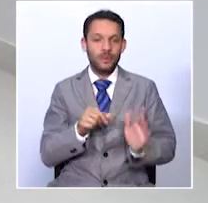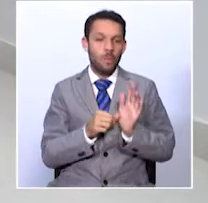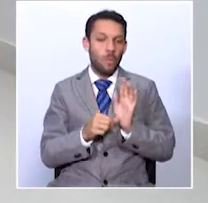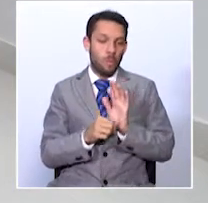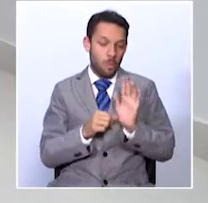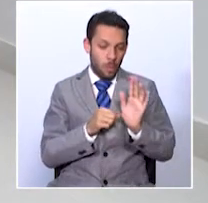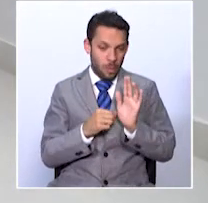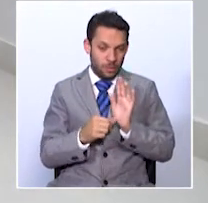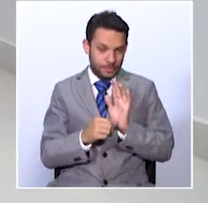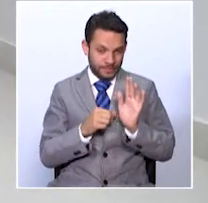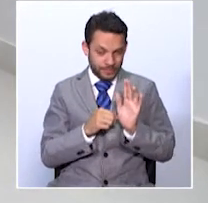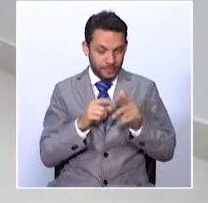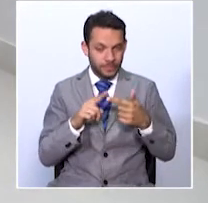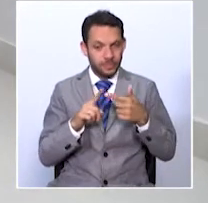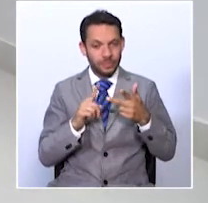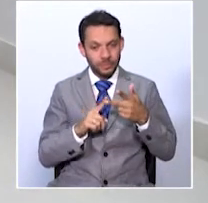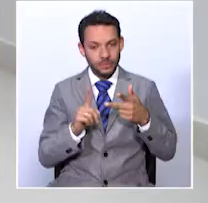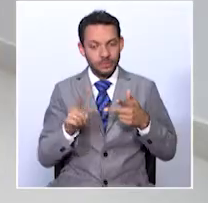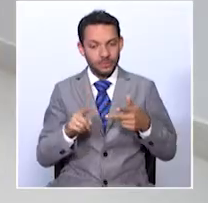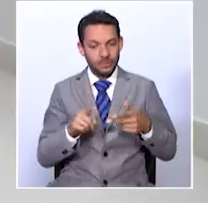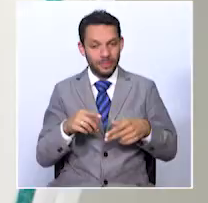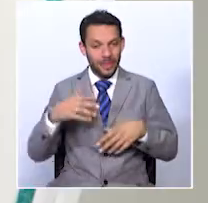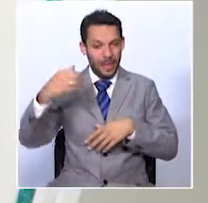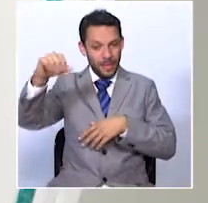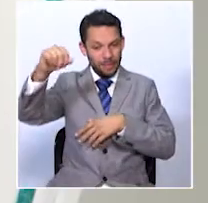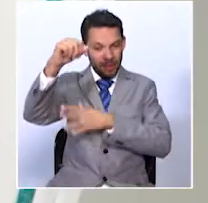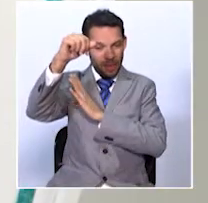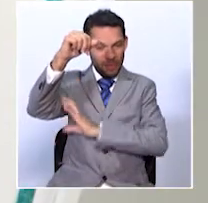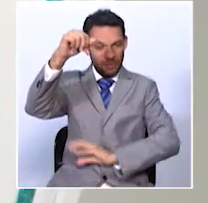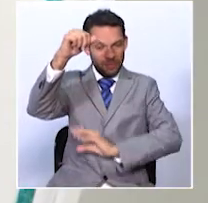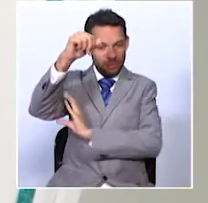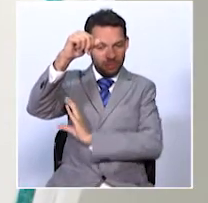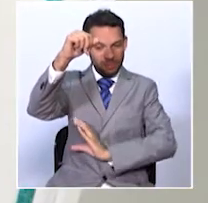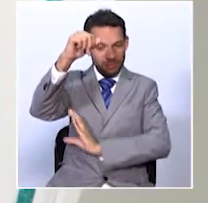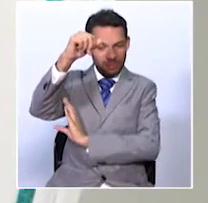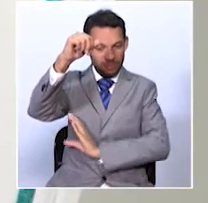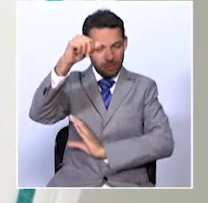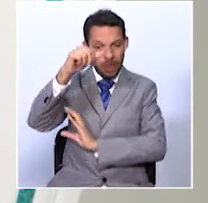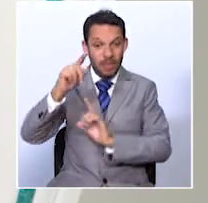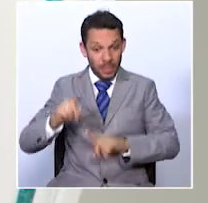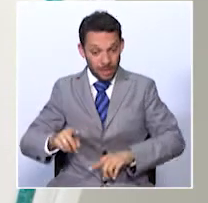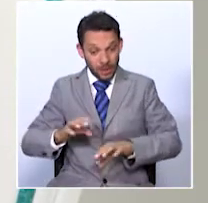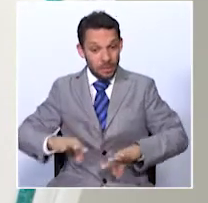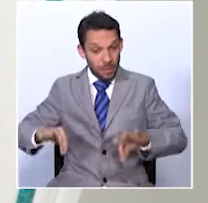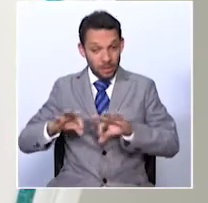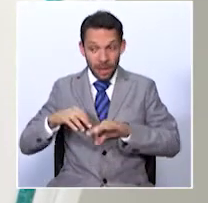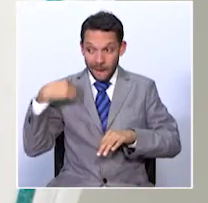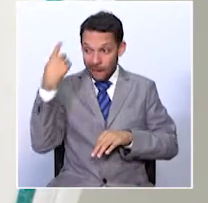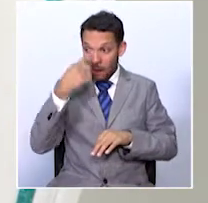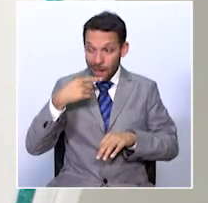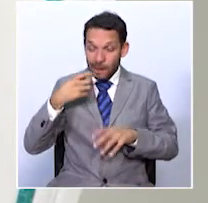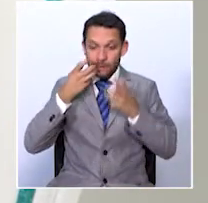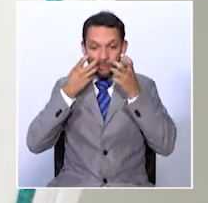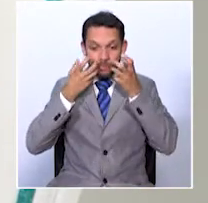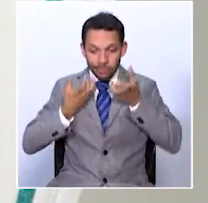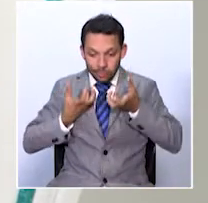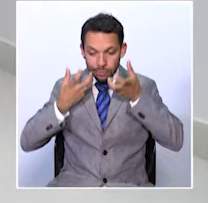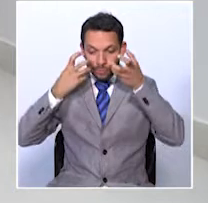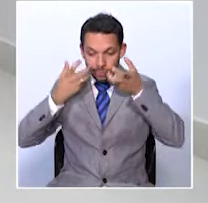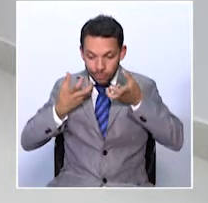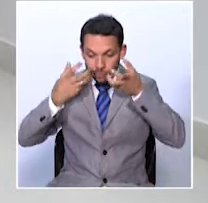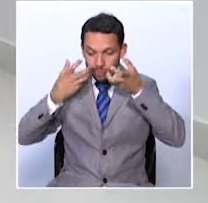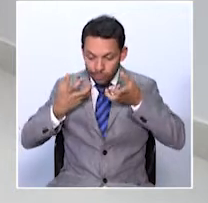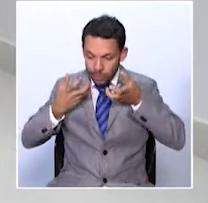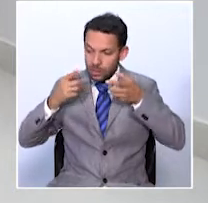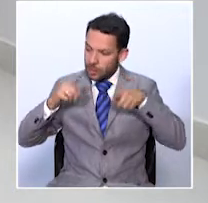la parte del brazo, la piel de la cara se cae, el músculo pierde tono y empieza a jalar el tejido